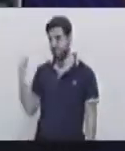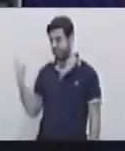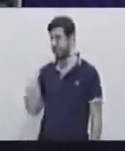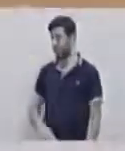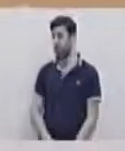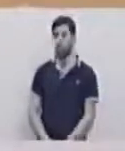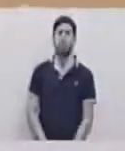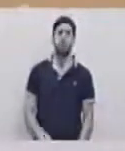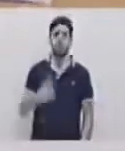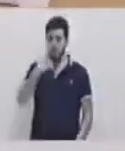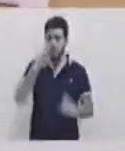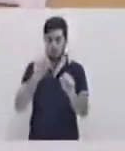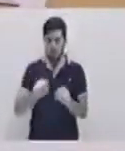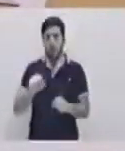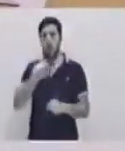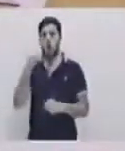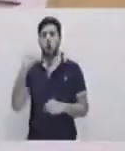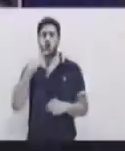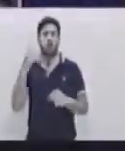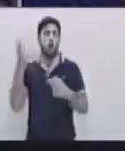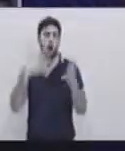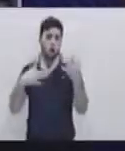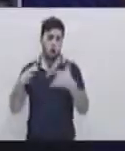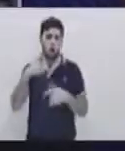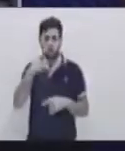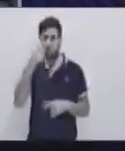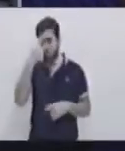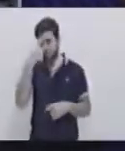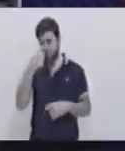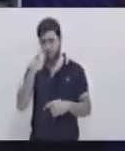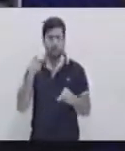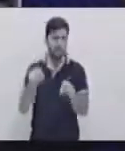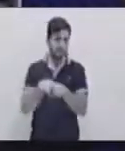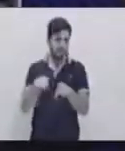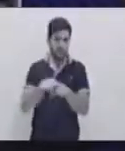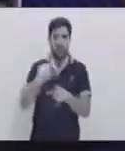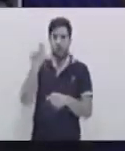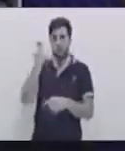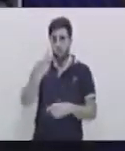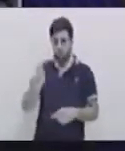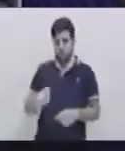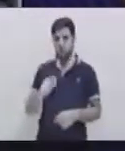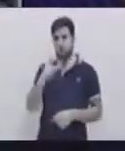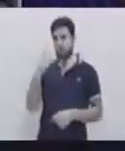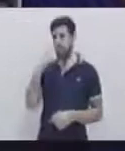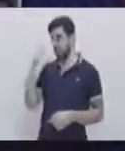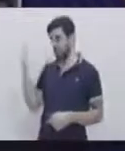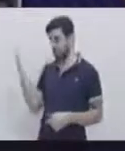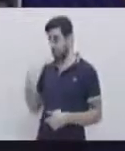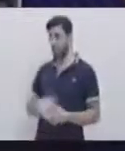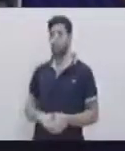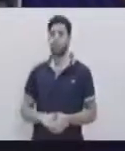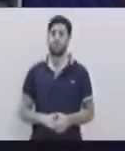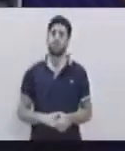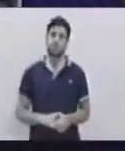elegir otro color y hacer la misma técnica. Oscuro.